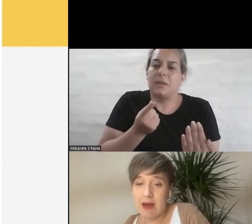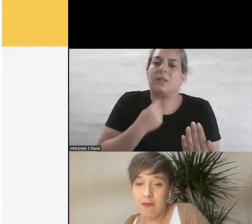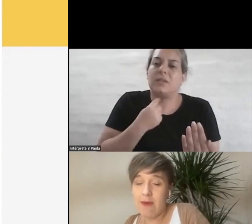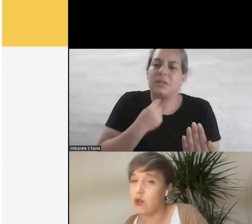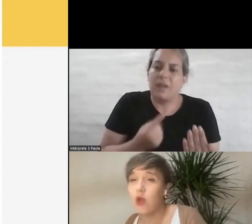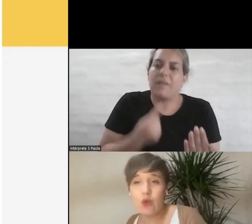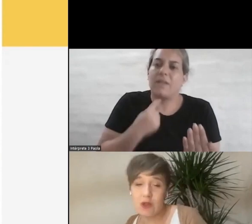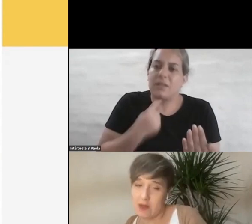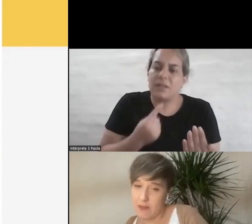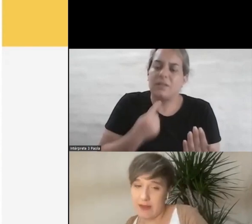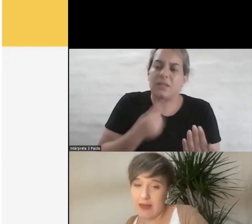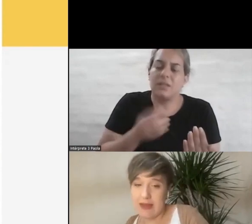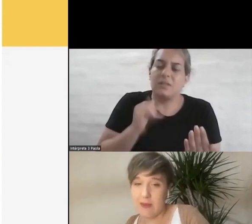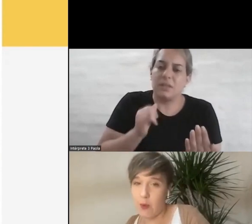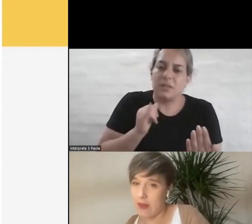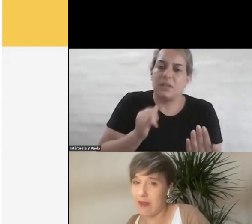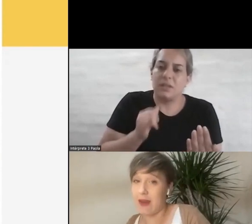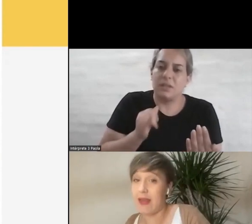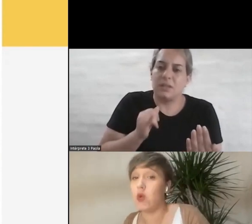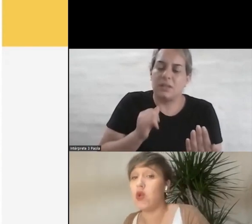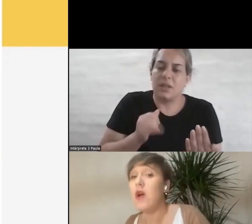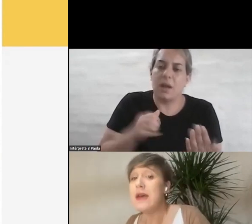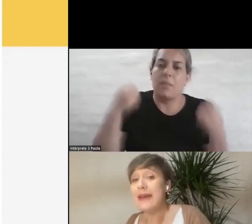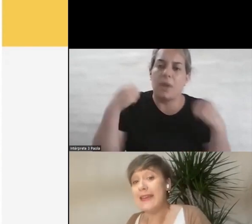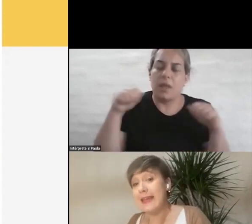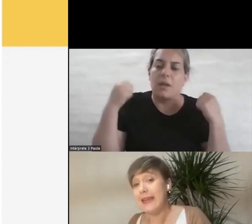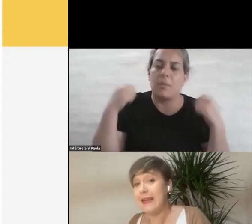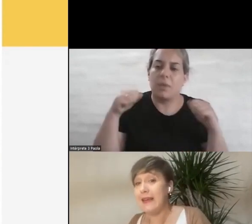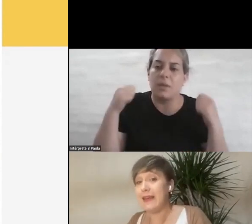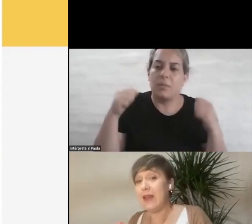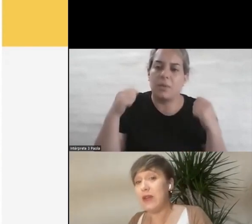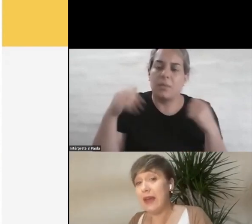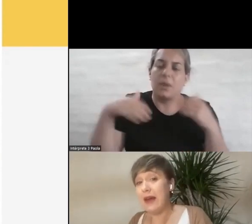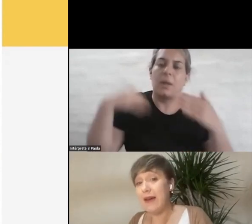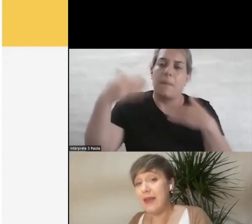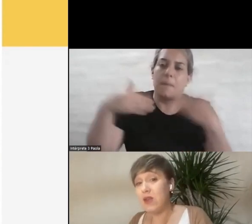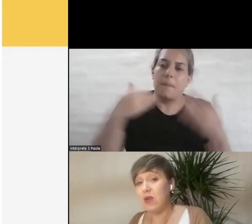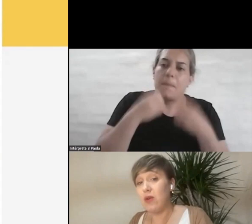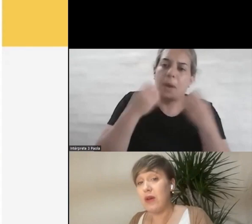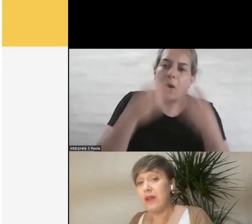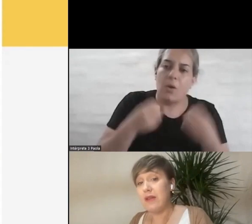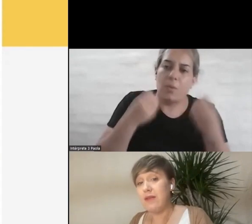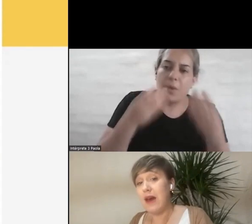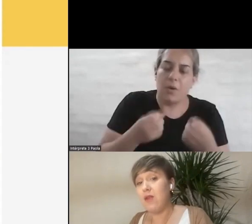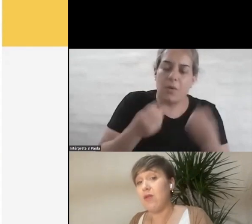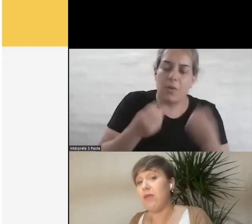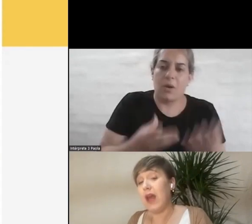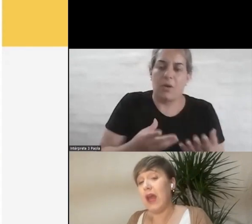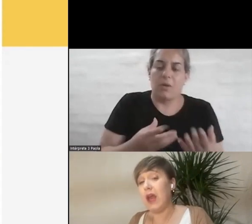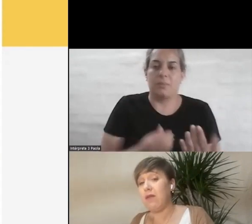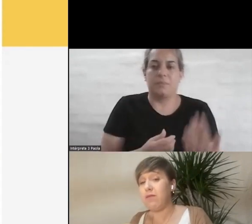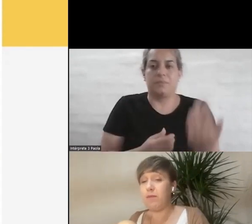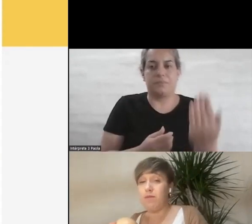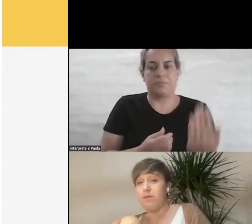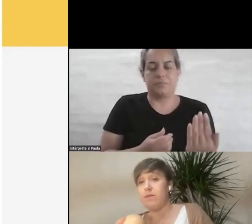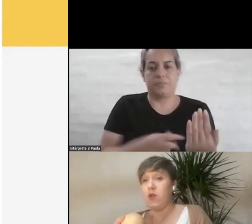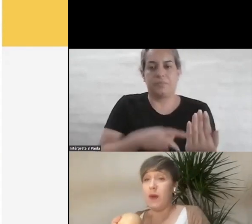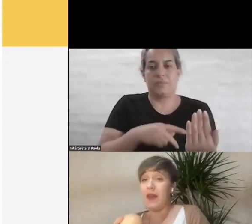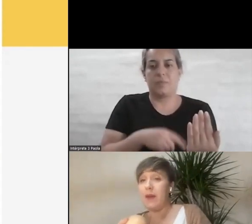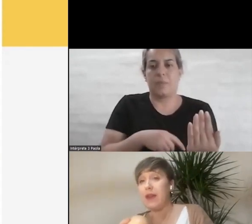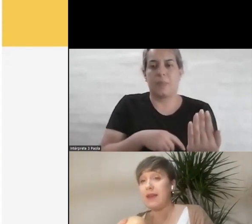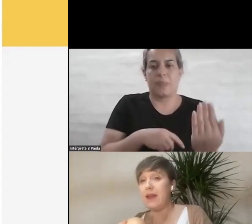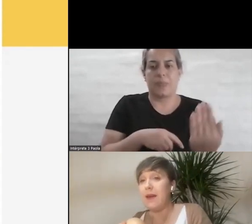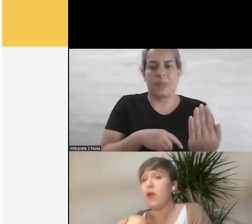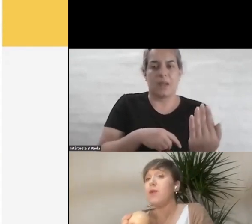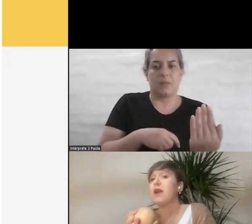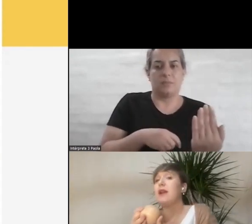se lleve a cabo. Vale, todo es cuestión de práctica y se puede hacer. Incluso si estando así en caballito, sentado, nos